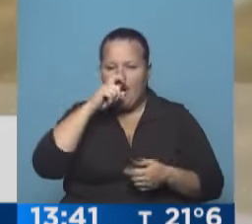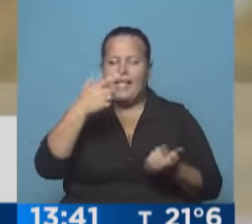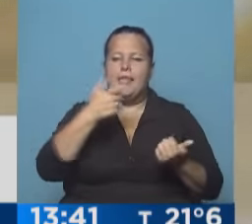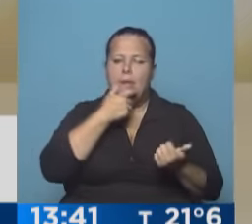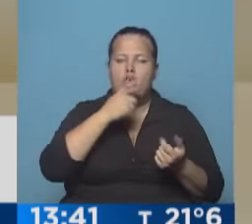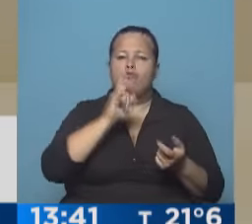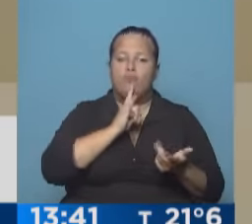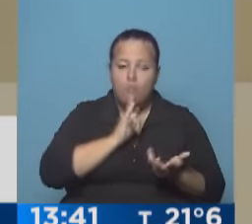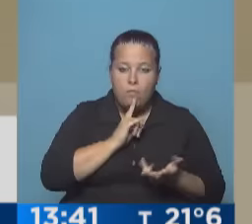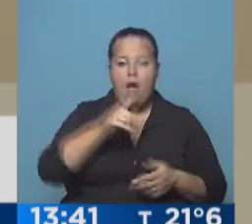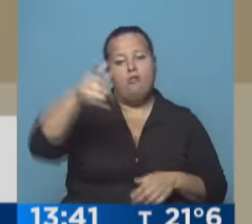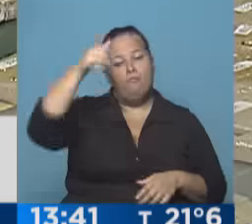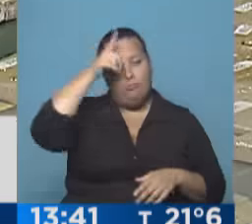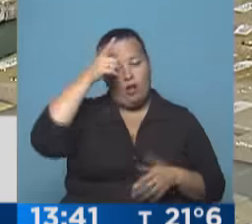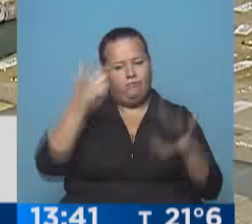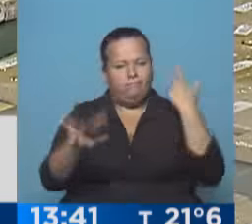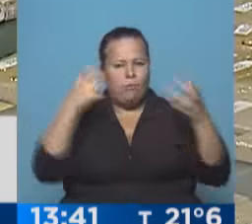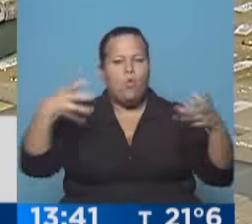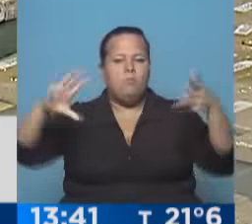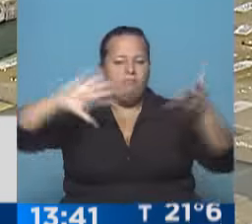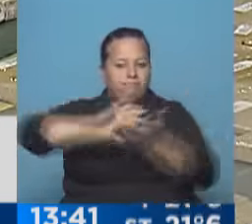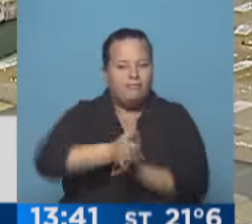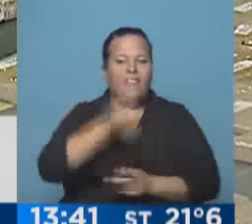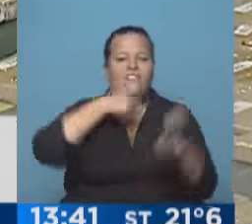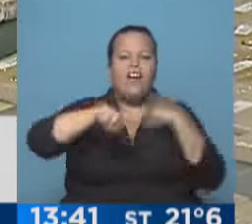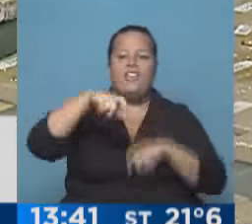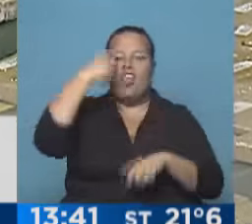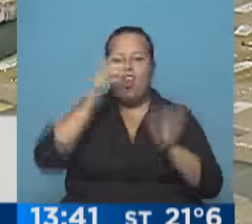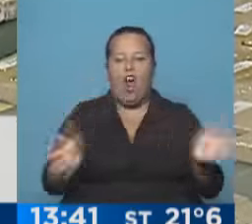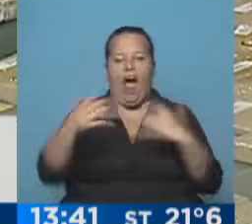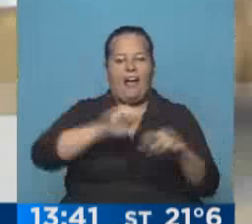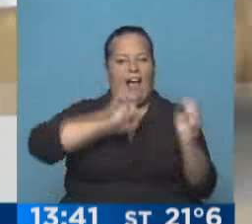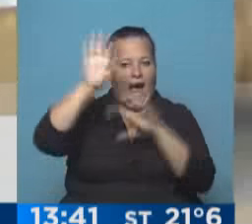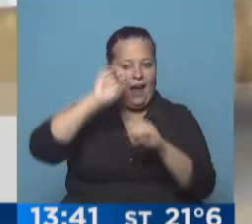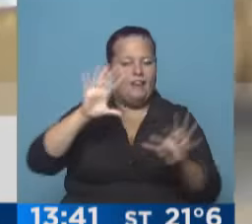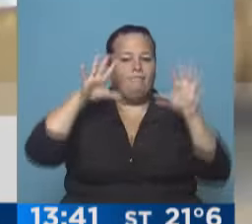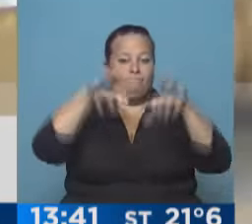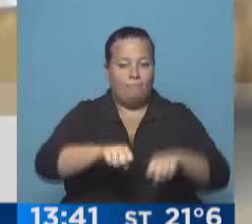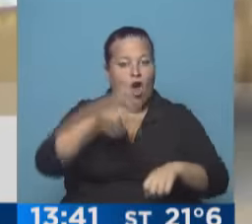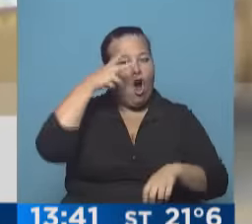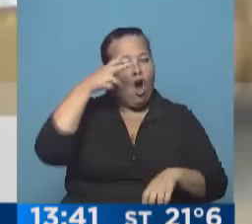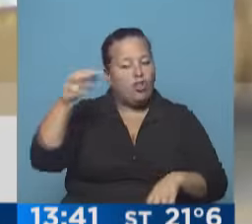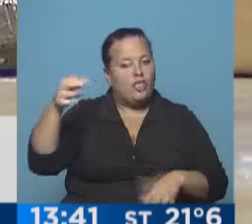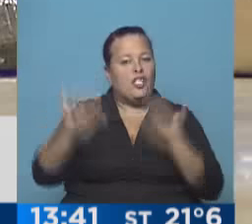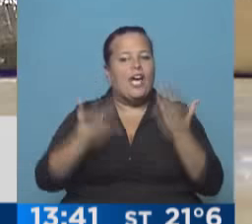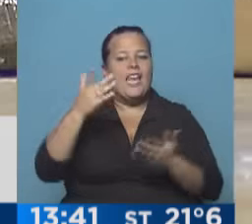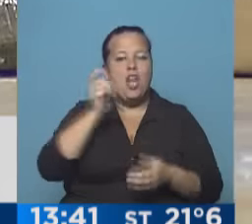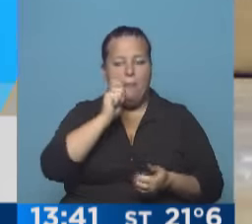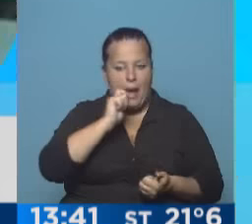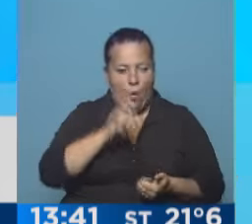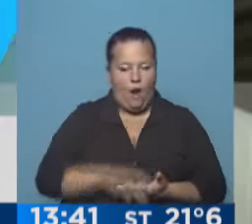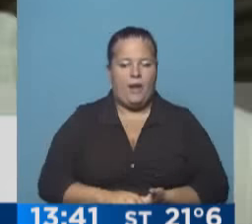Mendoza y Tucumán, la policía desbarató una banda que enviaba drogas por encomienda. Se decomisaron 800 kilos de